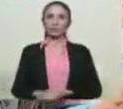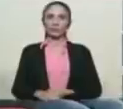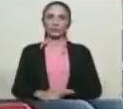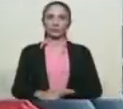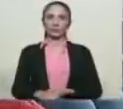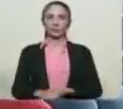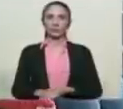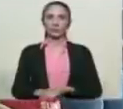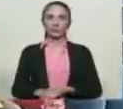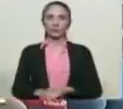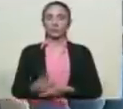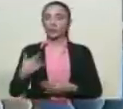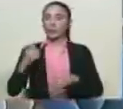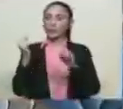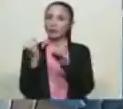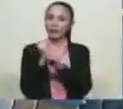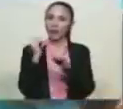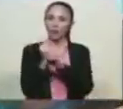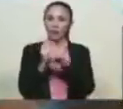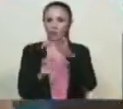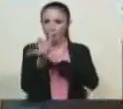Por los trabajadores de base.